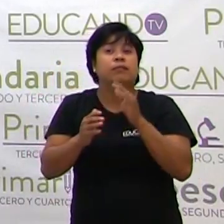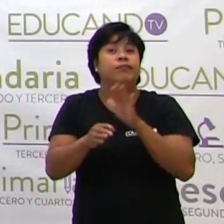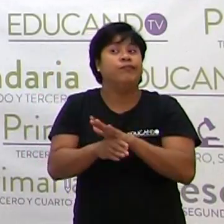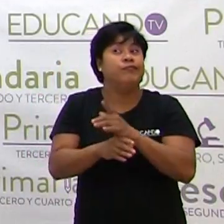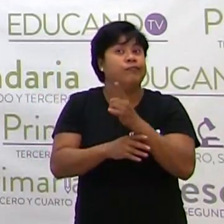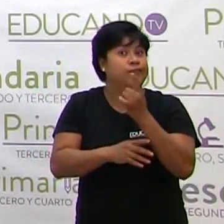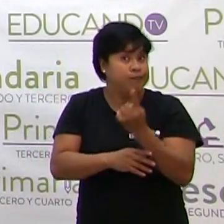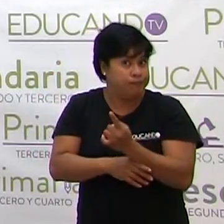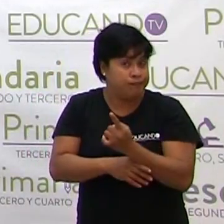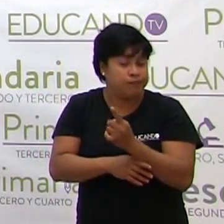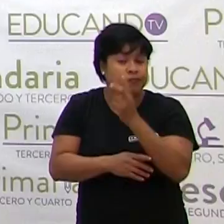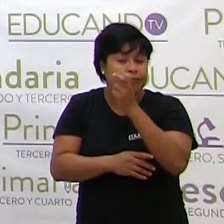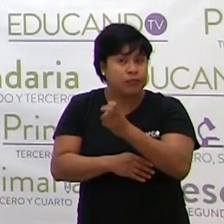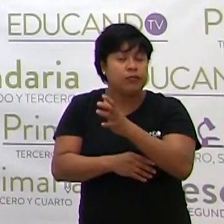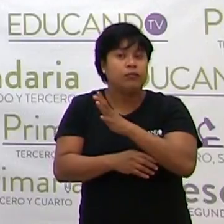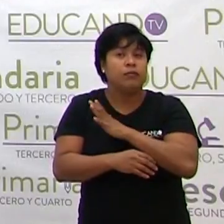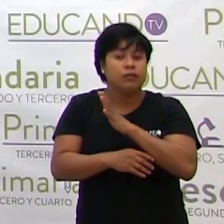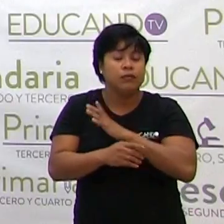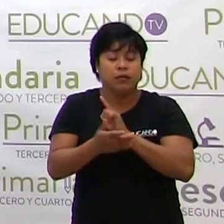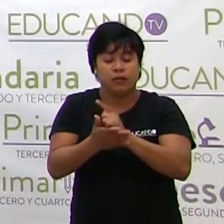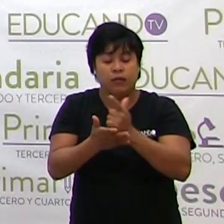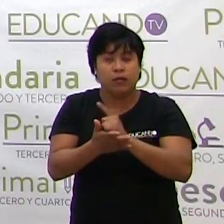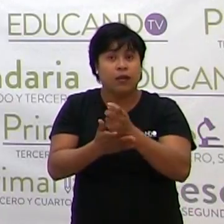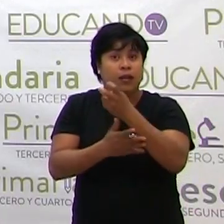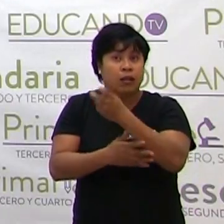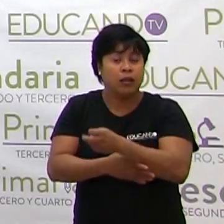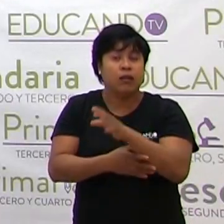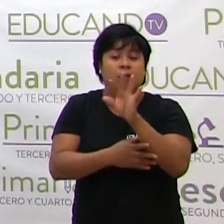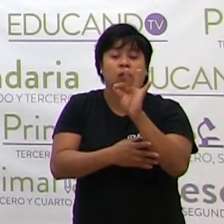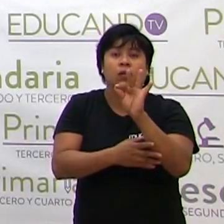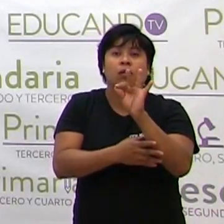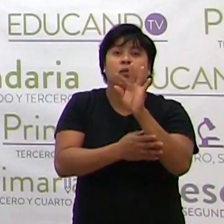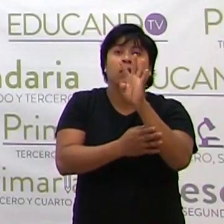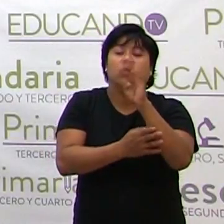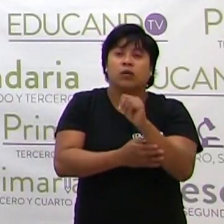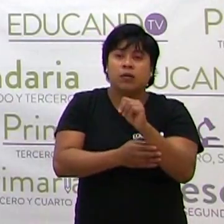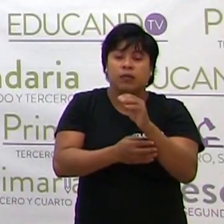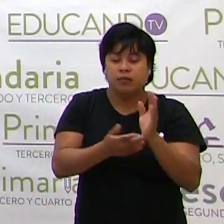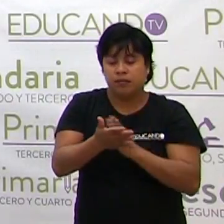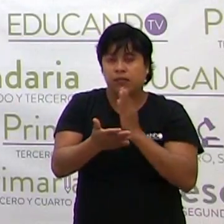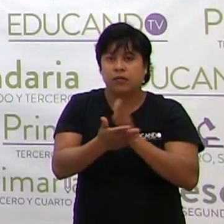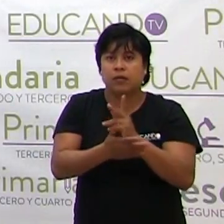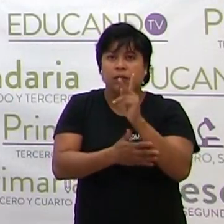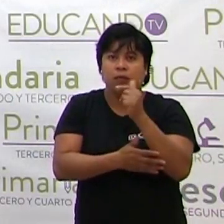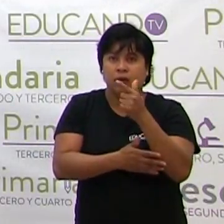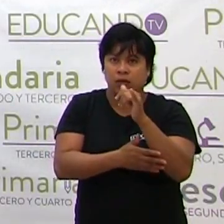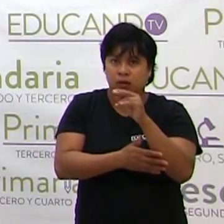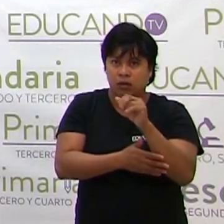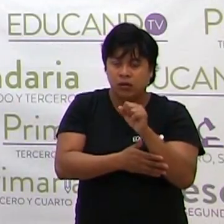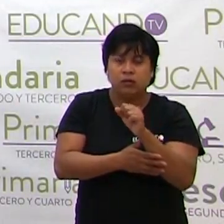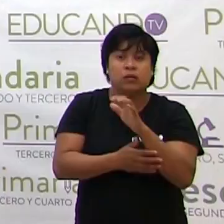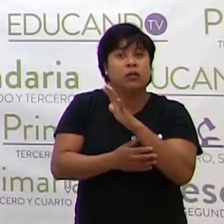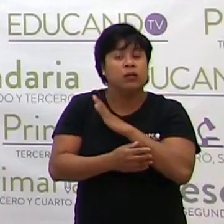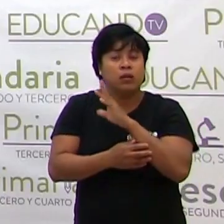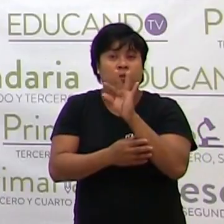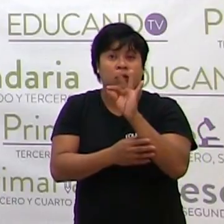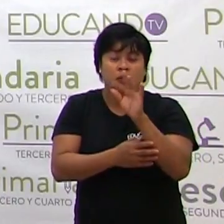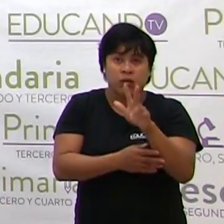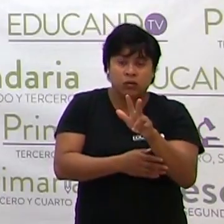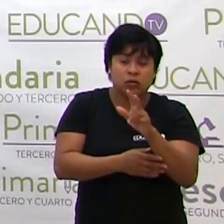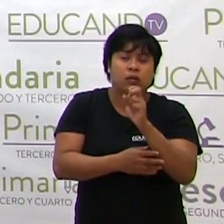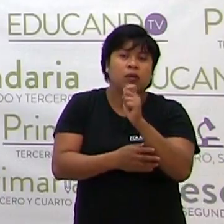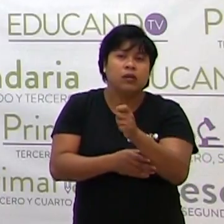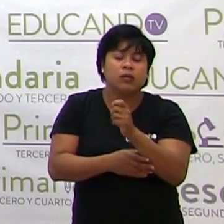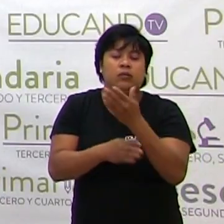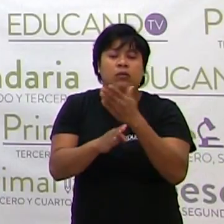porque considerados los libros a partir de 49 páginas, si tiene 48, estamos